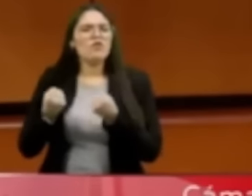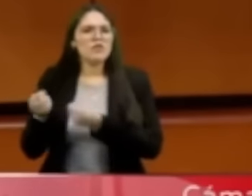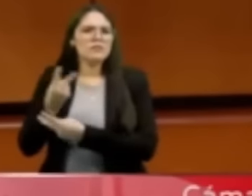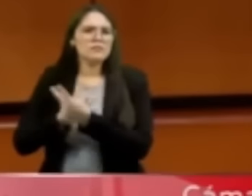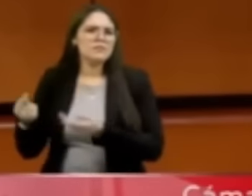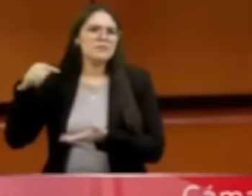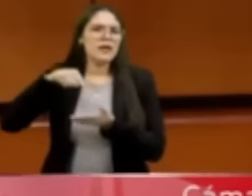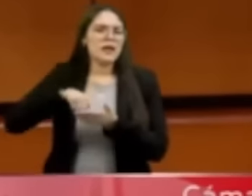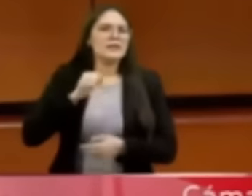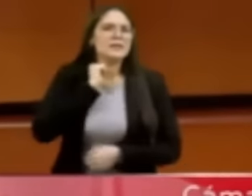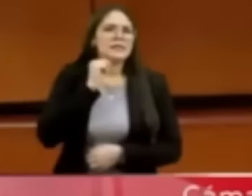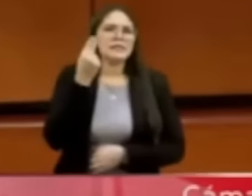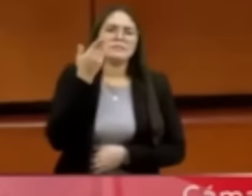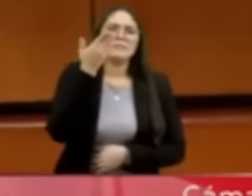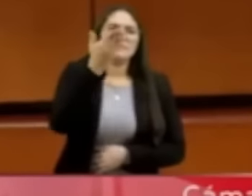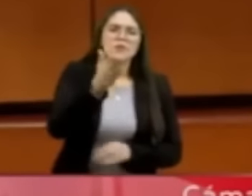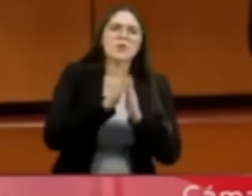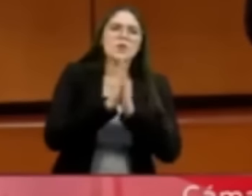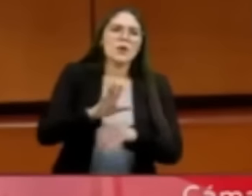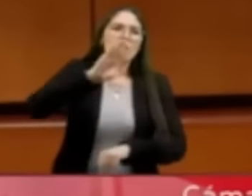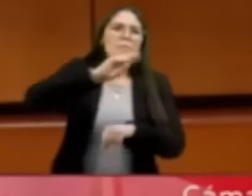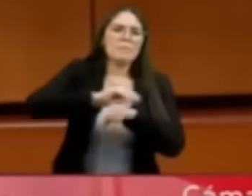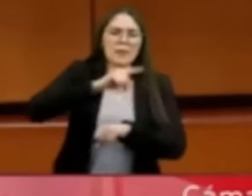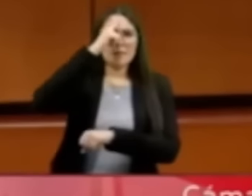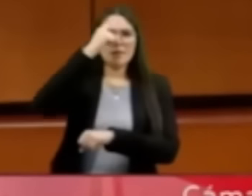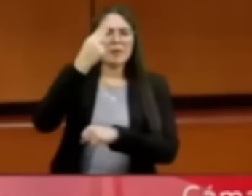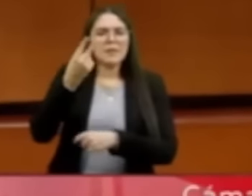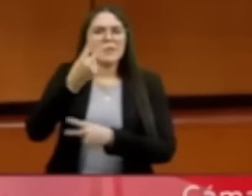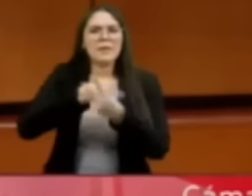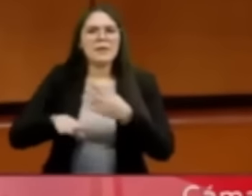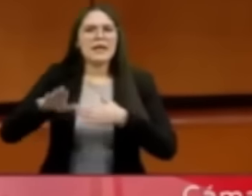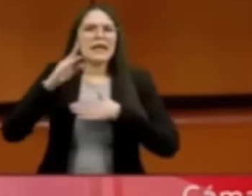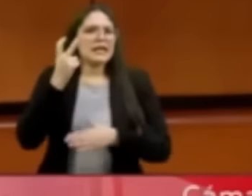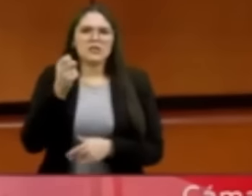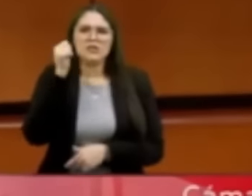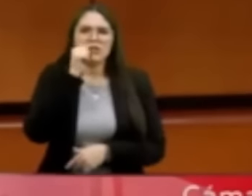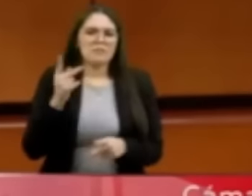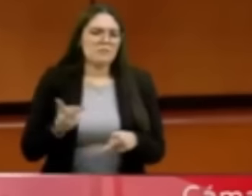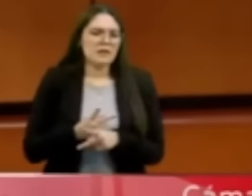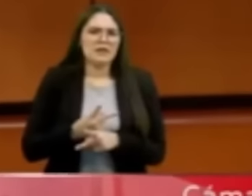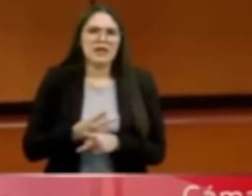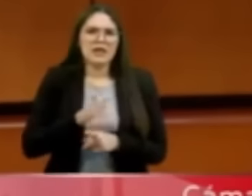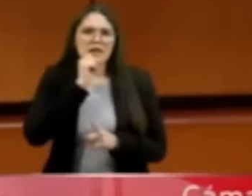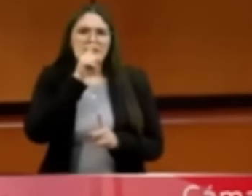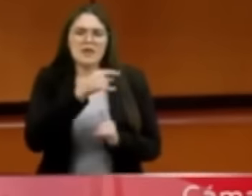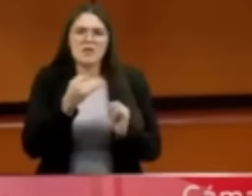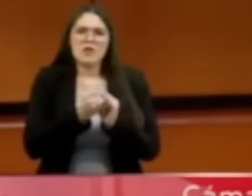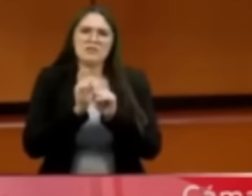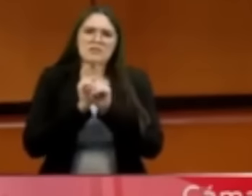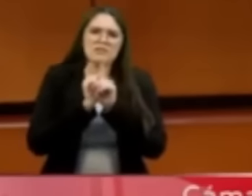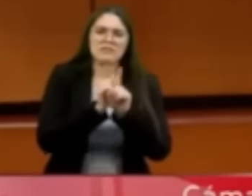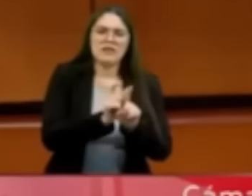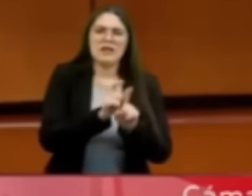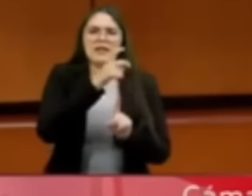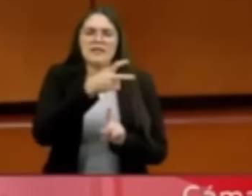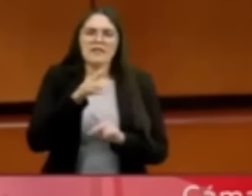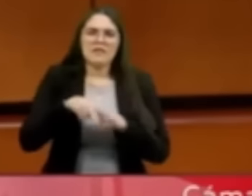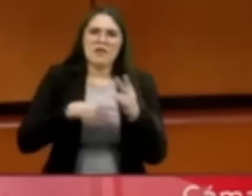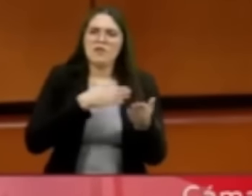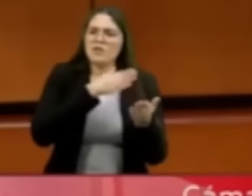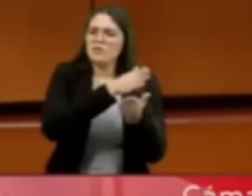Senado a solicitar su licencia y a rendir protesta. Esa es la realidad. A Fernando lo persiguieron y Fernando acudió a la